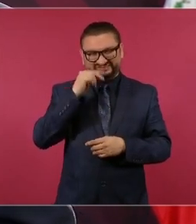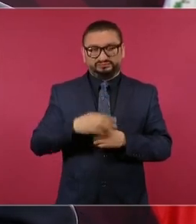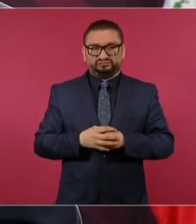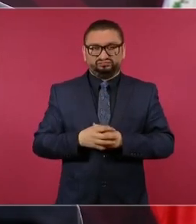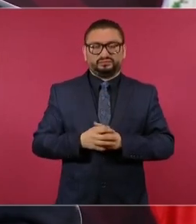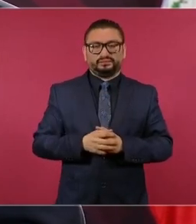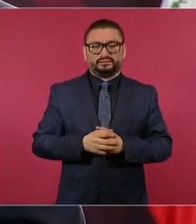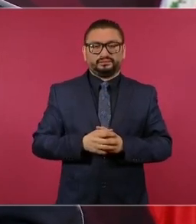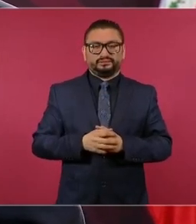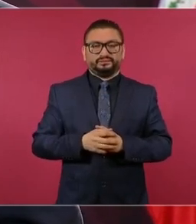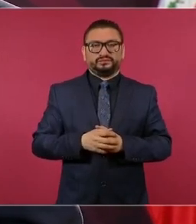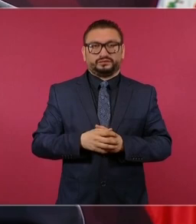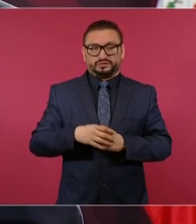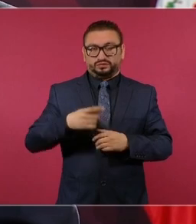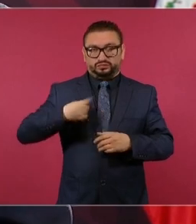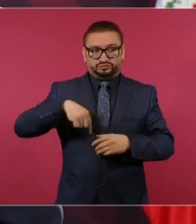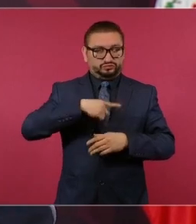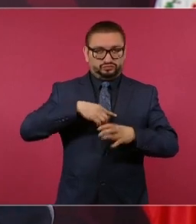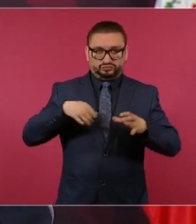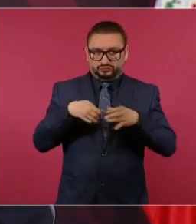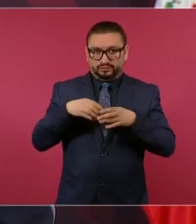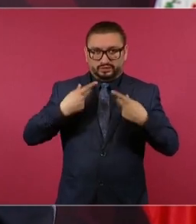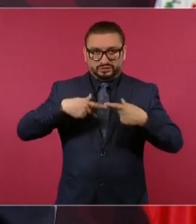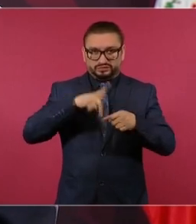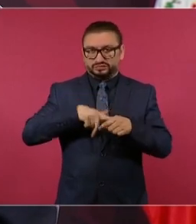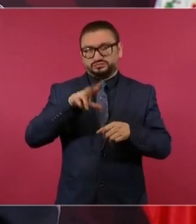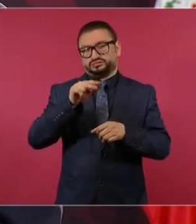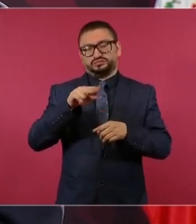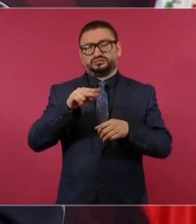se limita a la esfera personal,